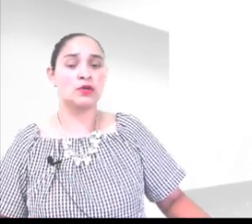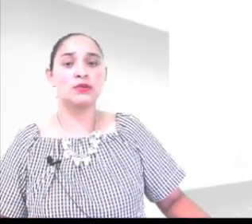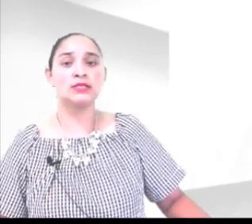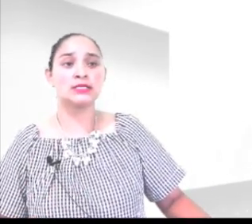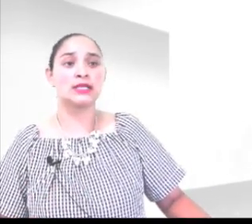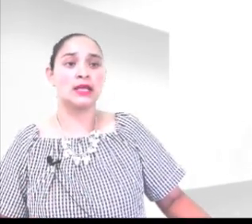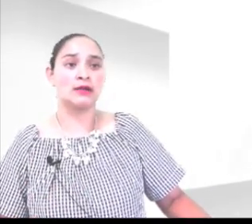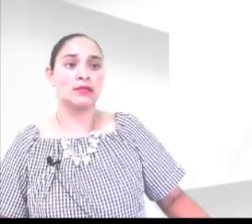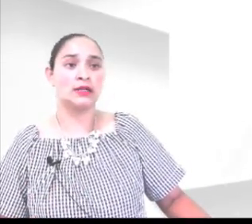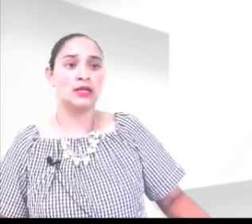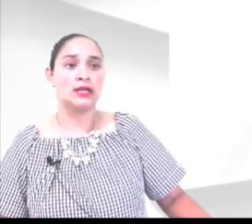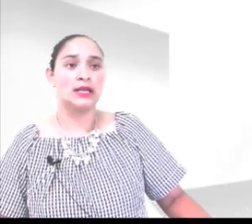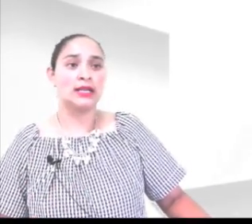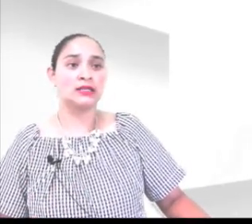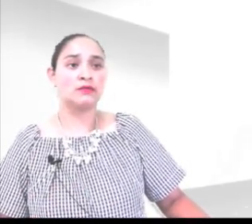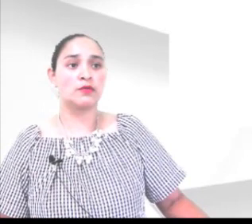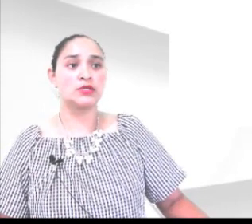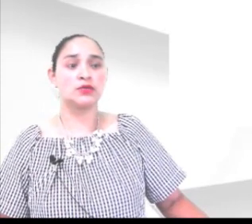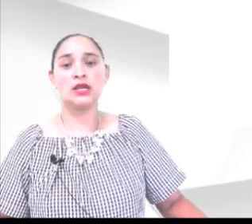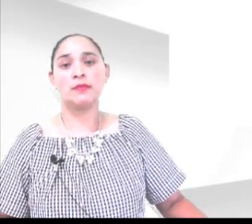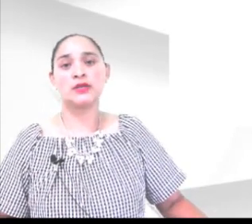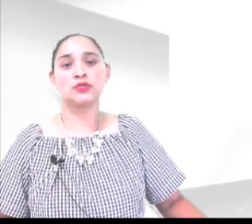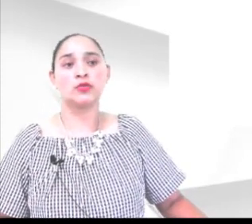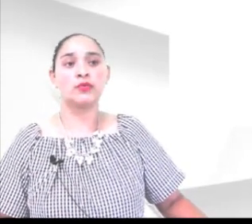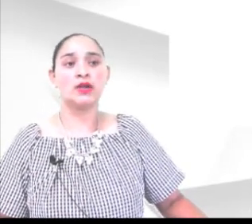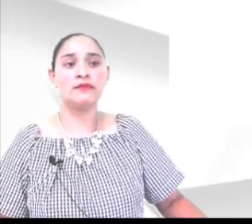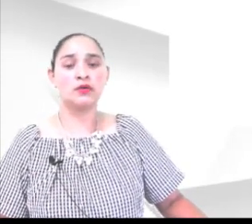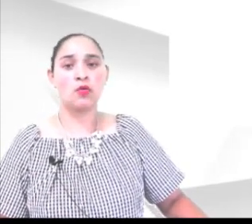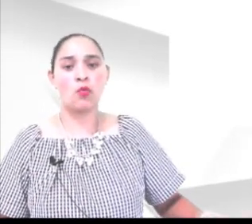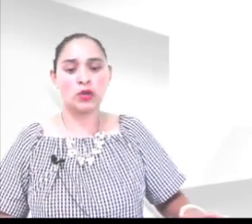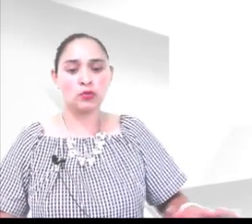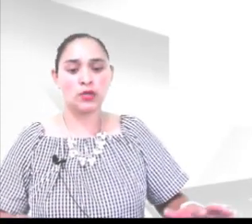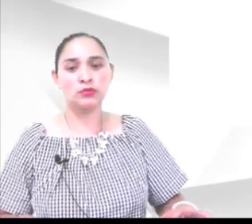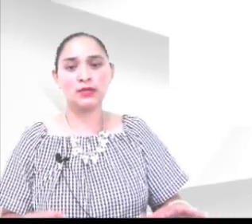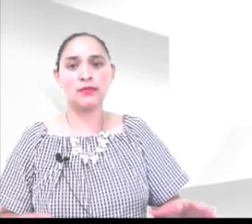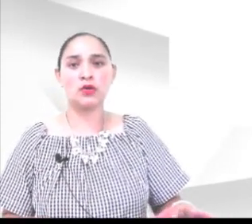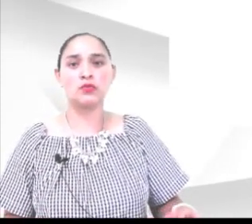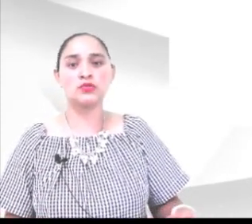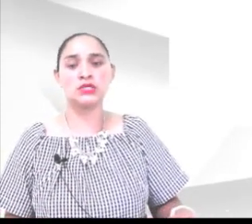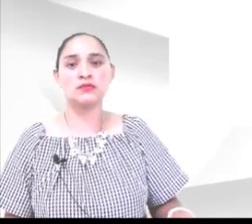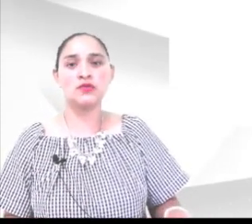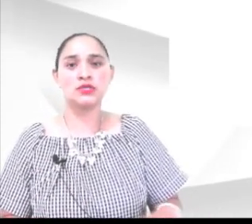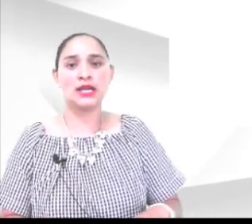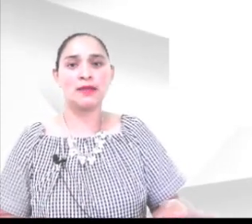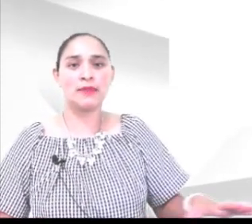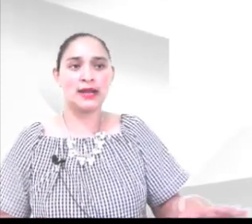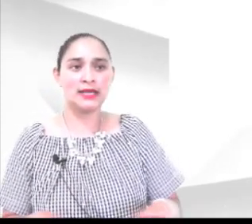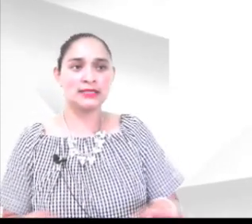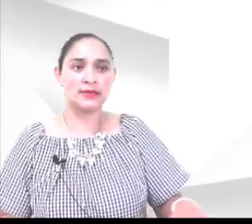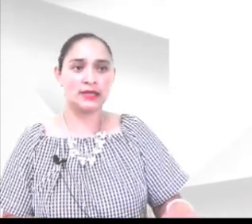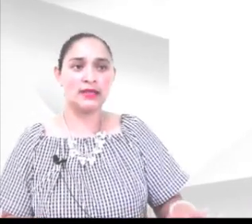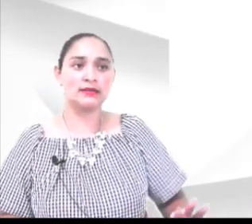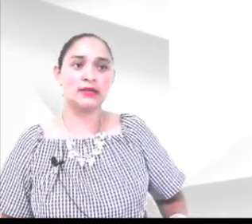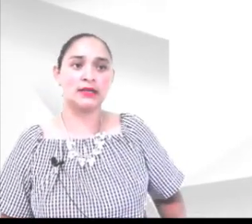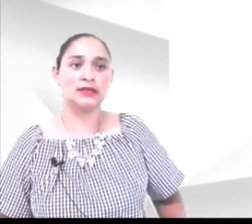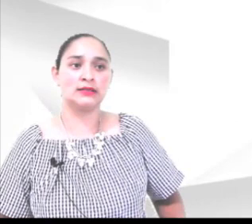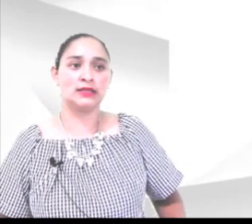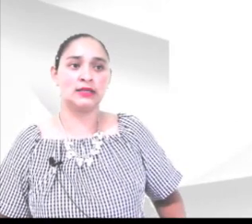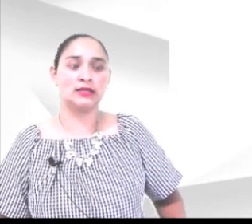de consecuencias se dan, ¿verdad? La transformación del espacio topográfico. Cuando hay un temblor o un sismo, ya las placas,